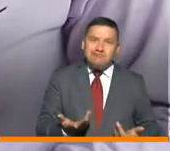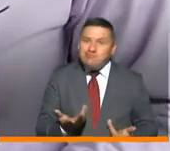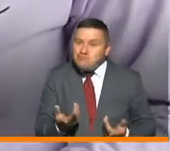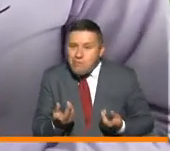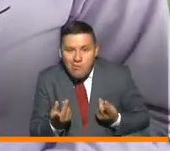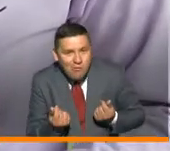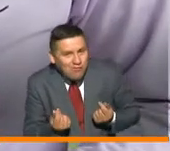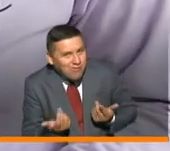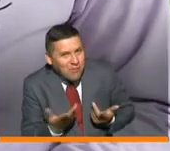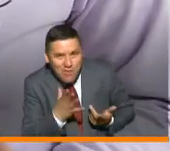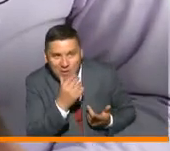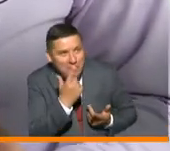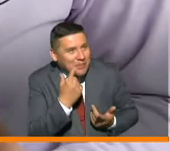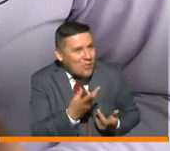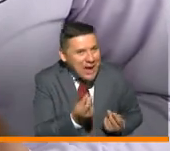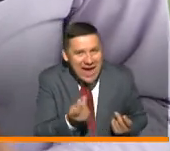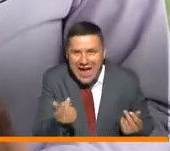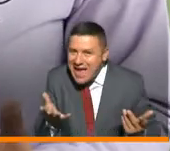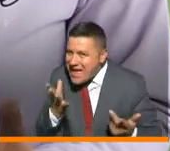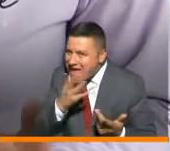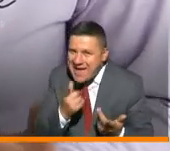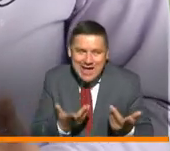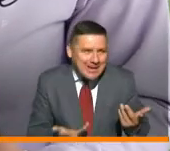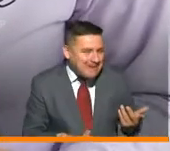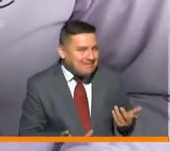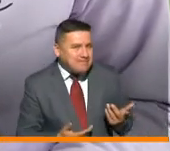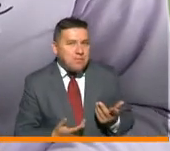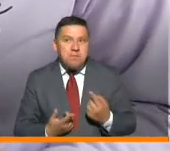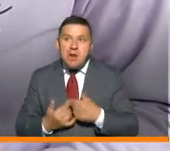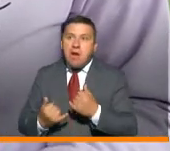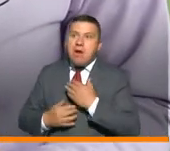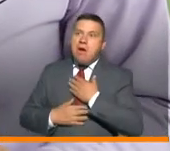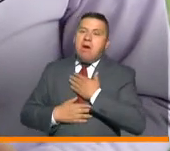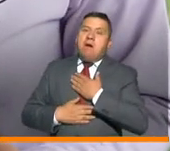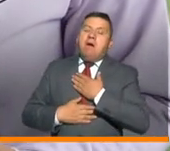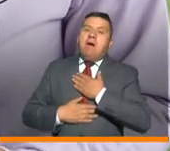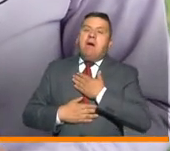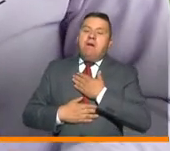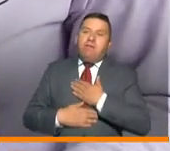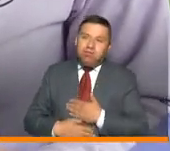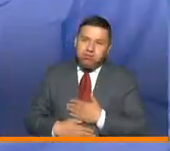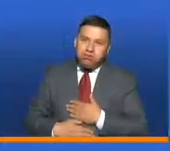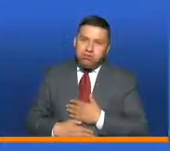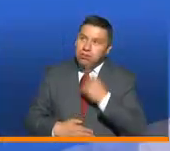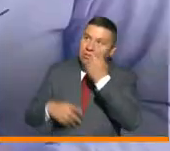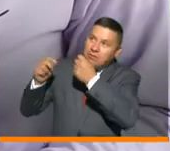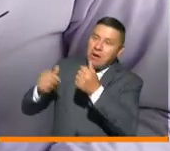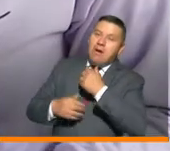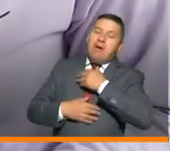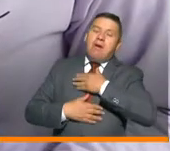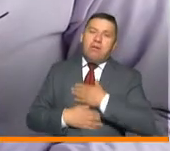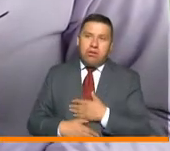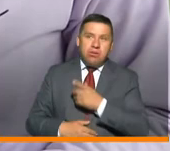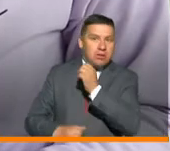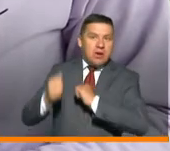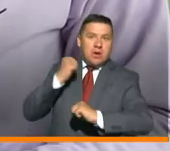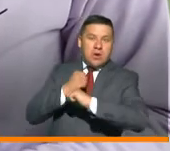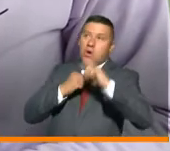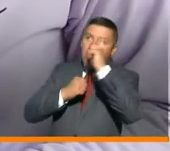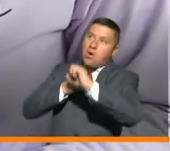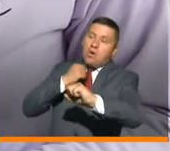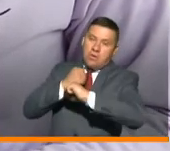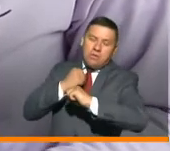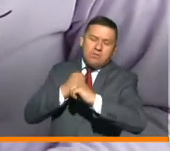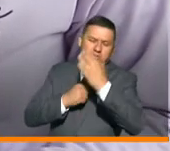no contábamos con el dinero. Entonces la verdad fue un gran alivio saber que podía continuar con mis estudios. El apoyo que ha dado el gobierno